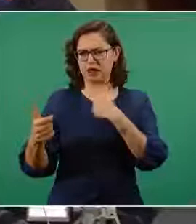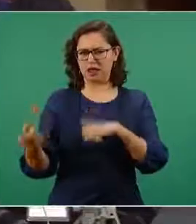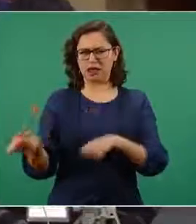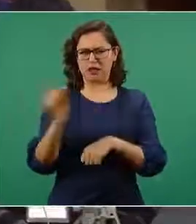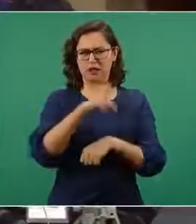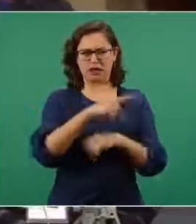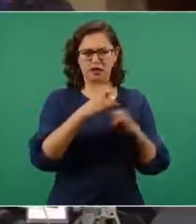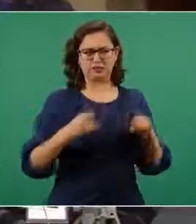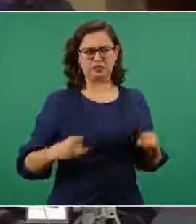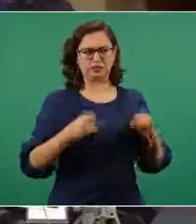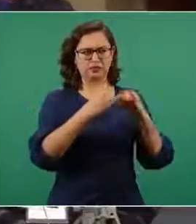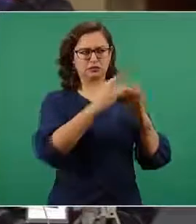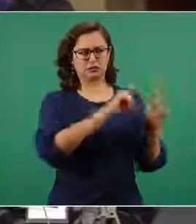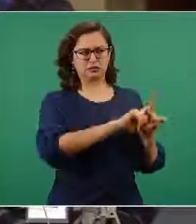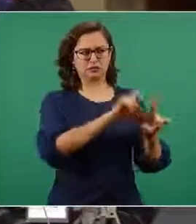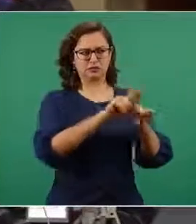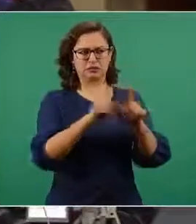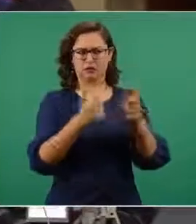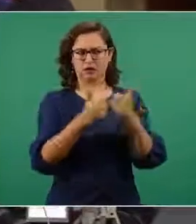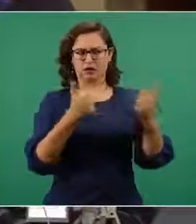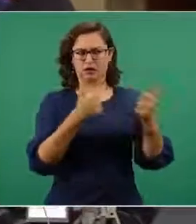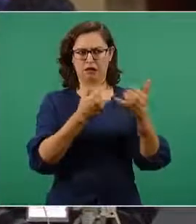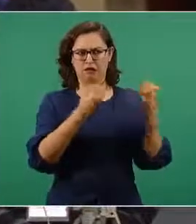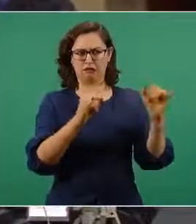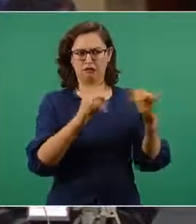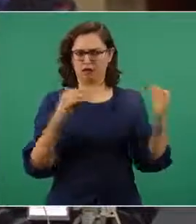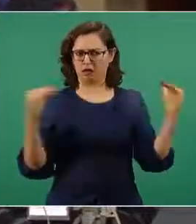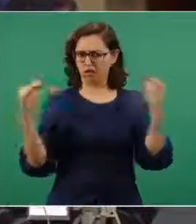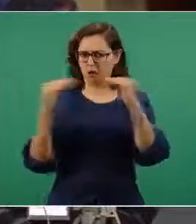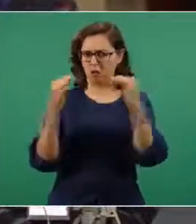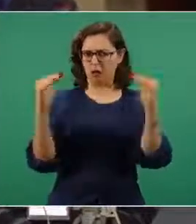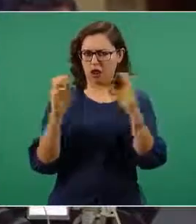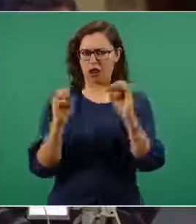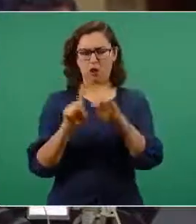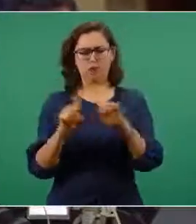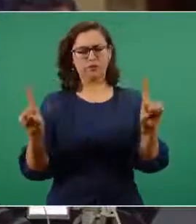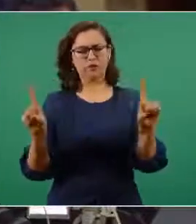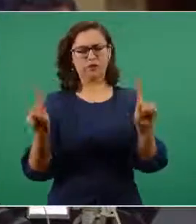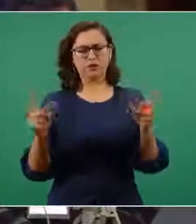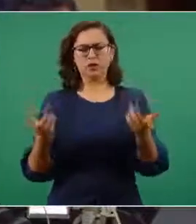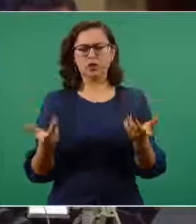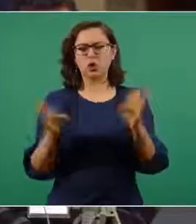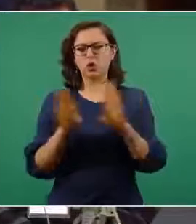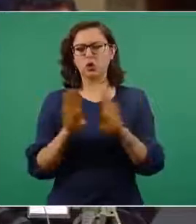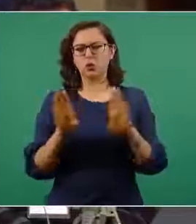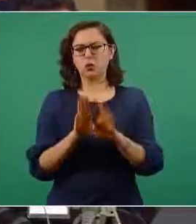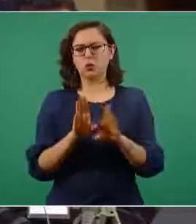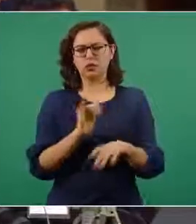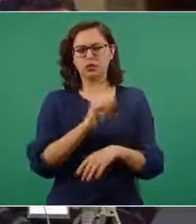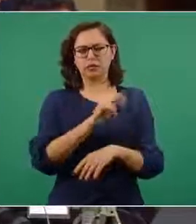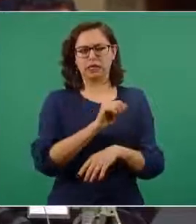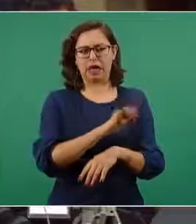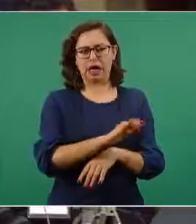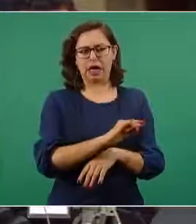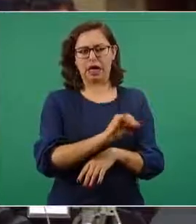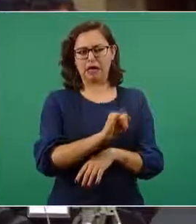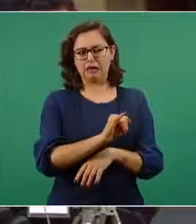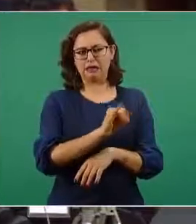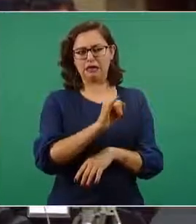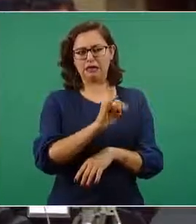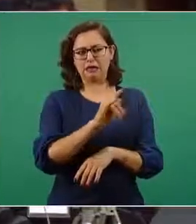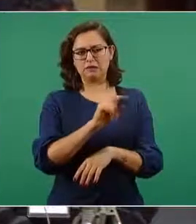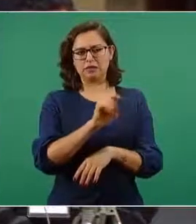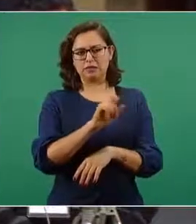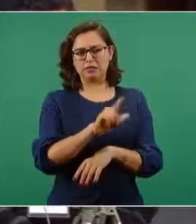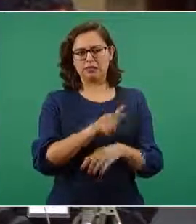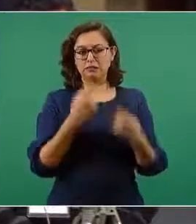nos señala que son creados para con otros fines como el INAE, como el IFETEL? ¿Cuál sería la